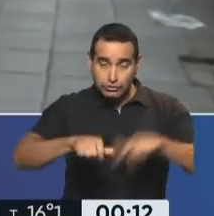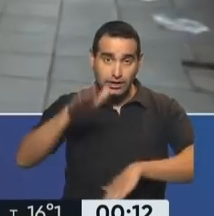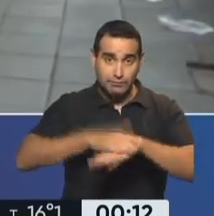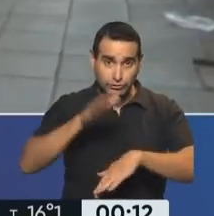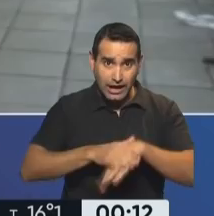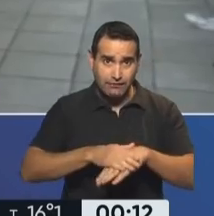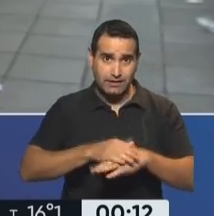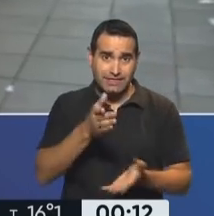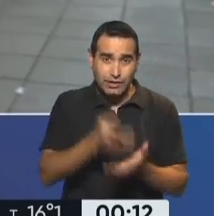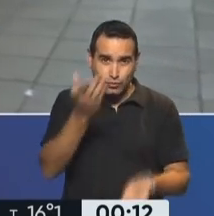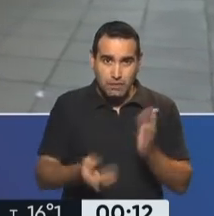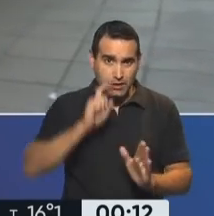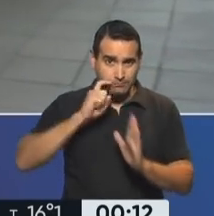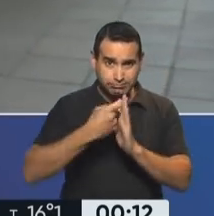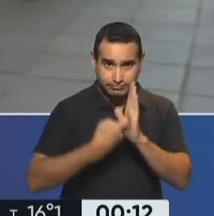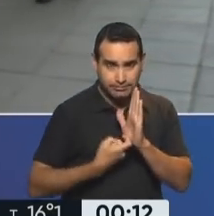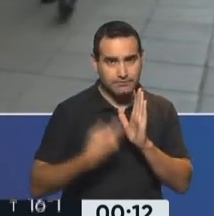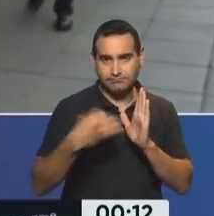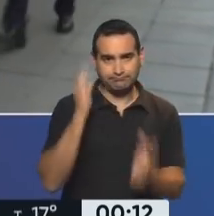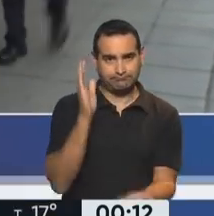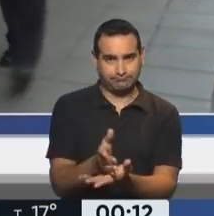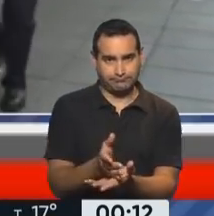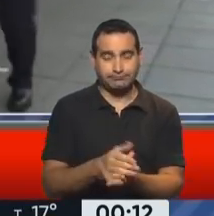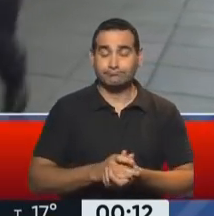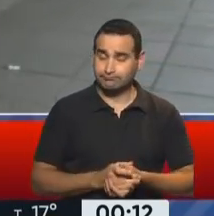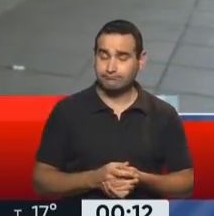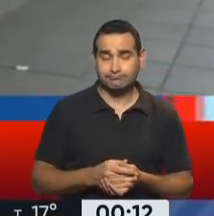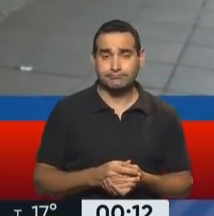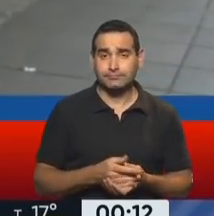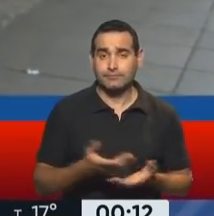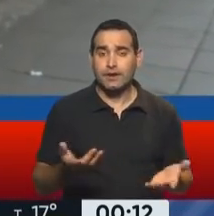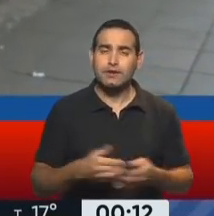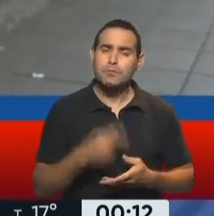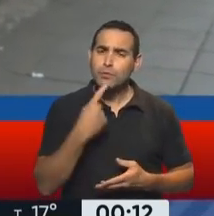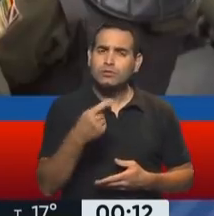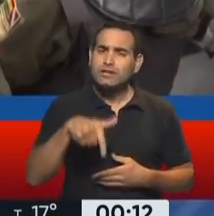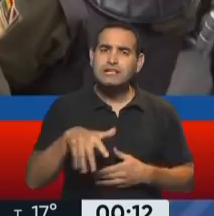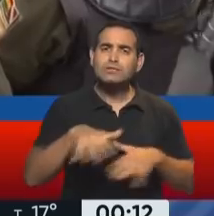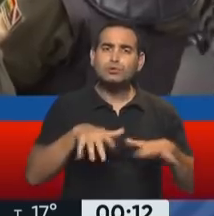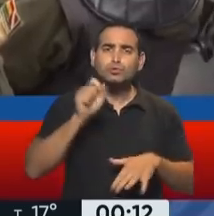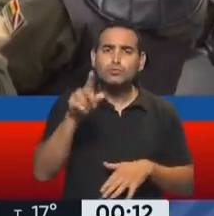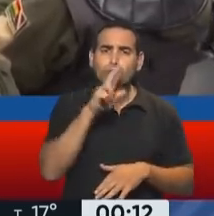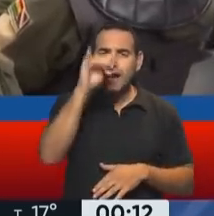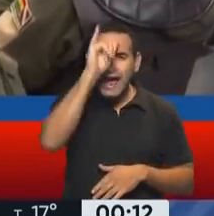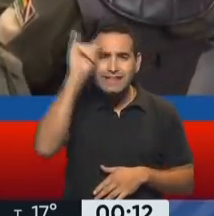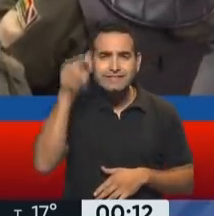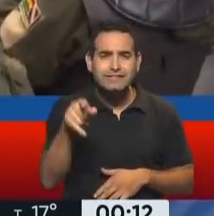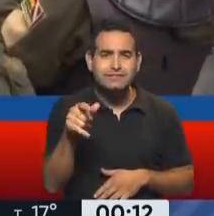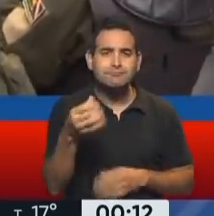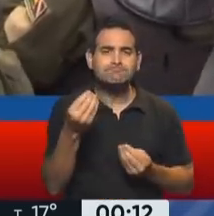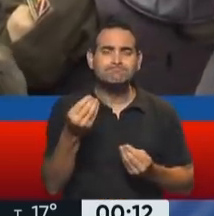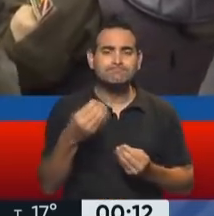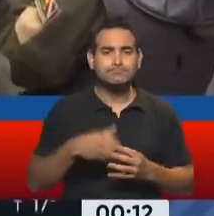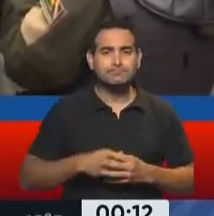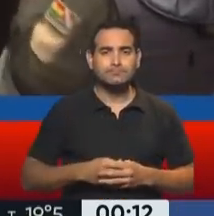graves violaciones de los derechos humanos, pues sean sancionados. Por supuesto. ¿Y cuál es la situación en este momento de Jeanine Áñez ante la justicia allí en